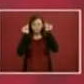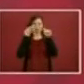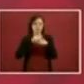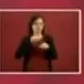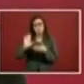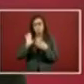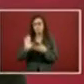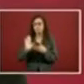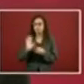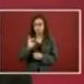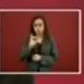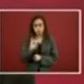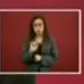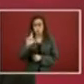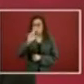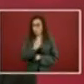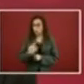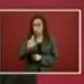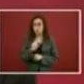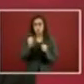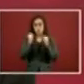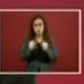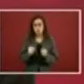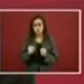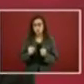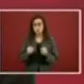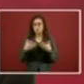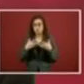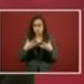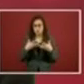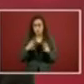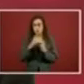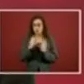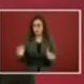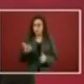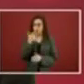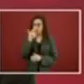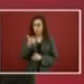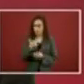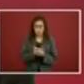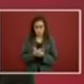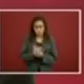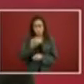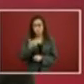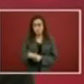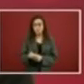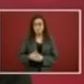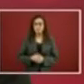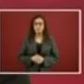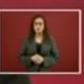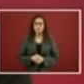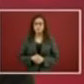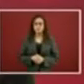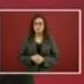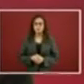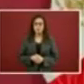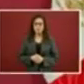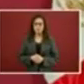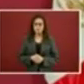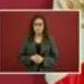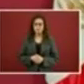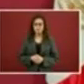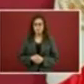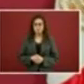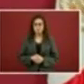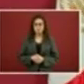de la cadena de desarrollo, de producción, y que te decían que es una cadena que arranca 9 meses antes de lo que es propiamente